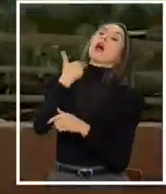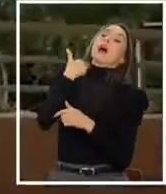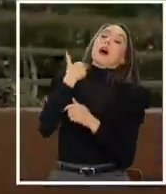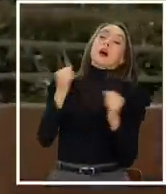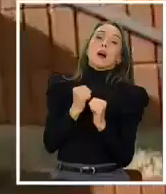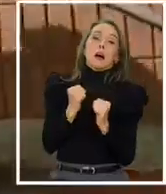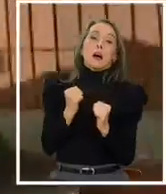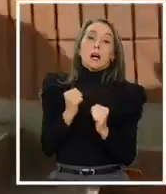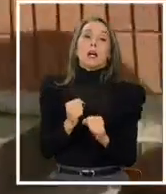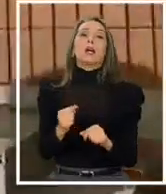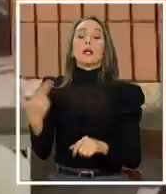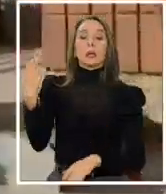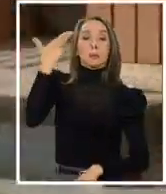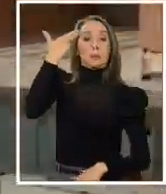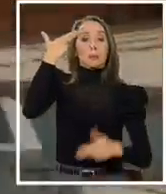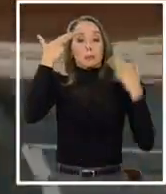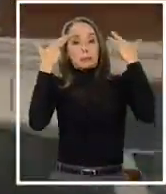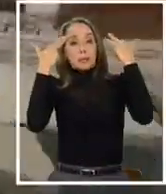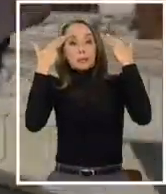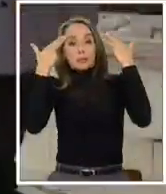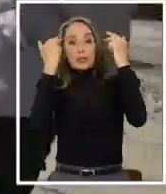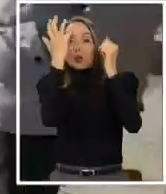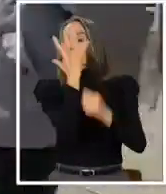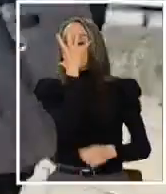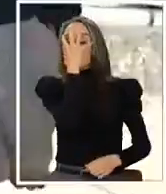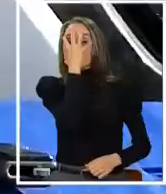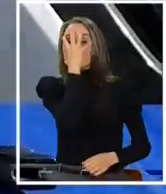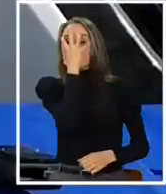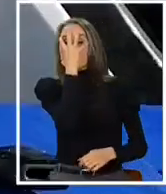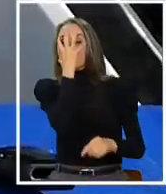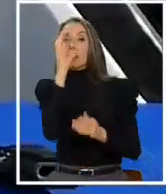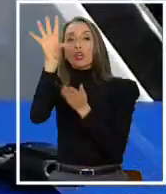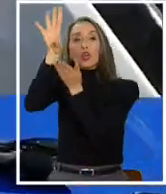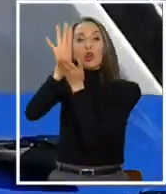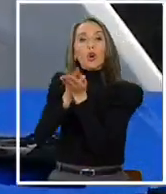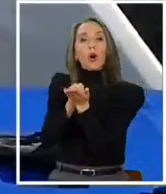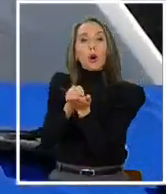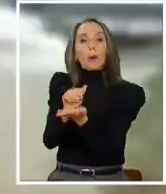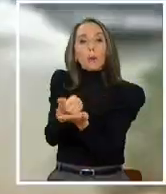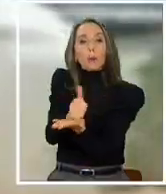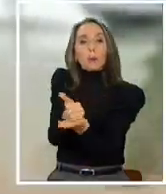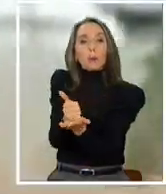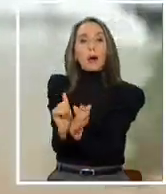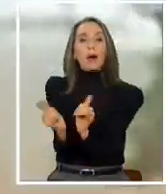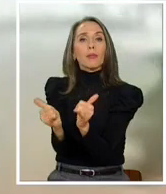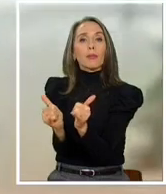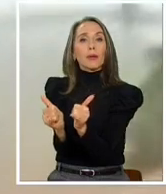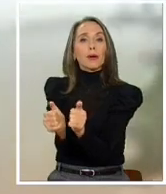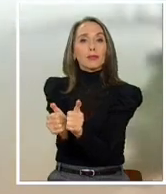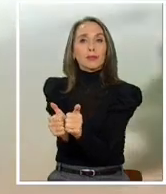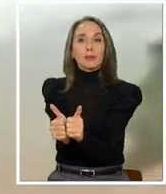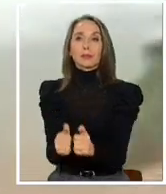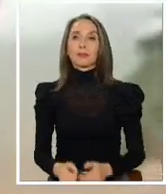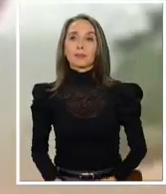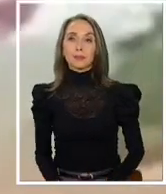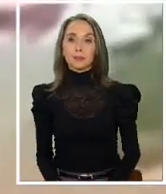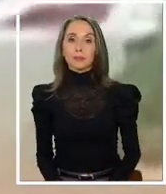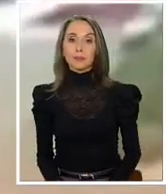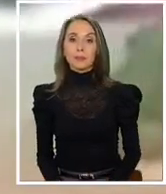víctimas, amenazándolas con pistolas y enmascarados, inspirados siempre en este conocido videojuego.